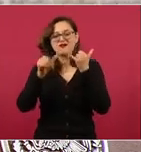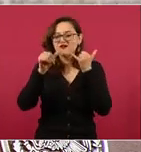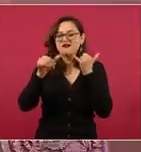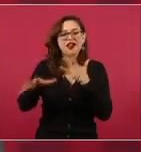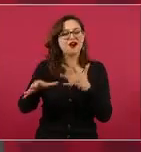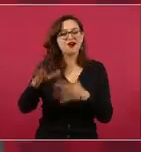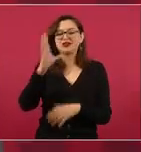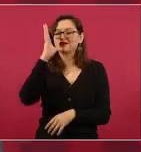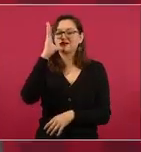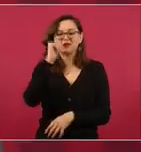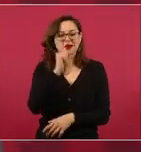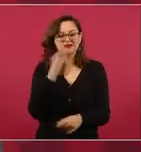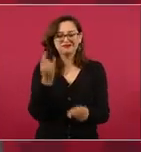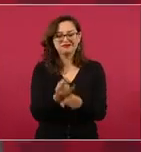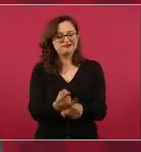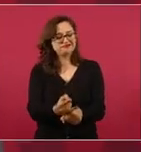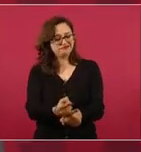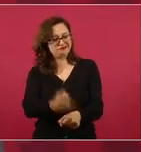con los votos que compran.